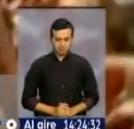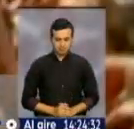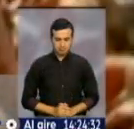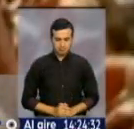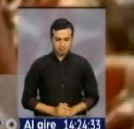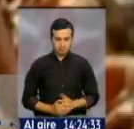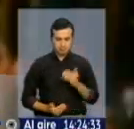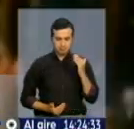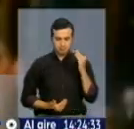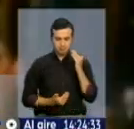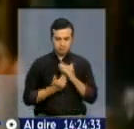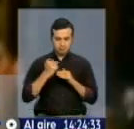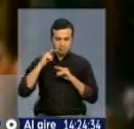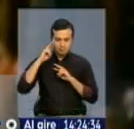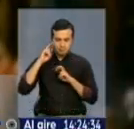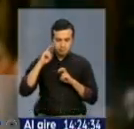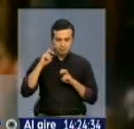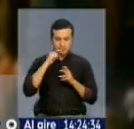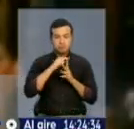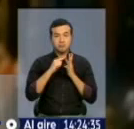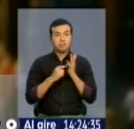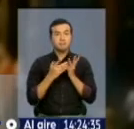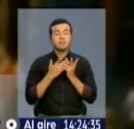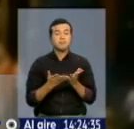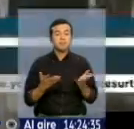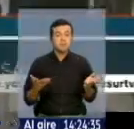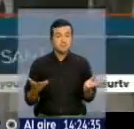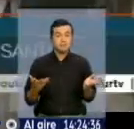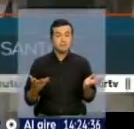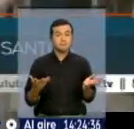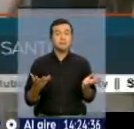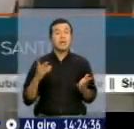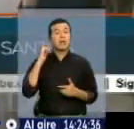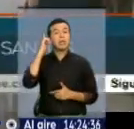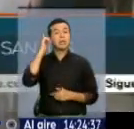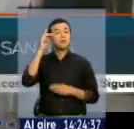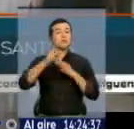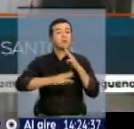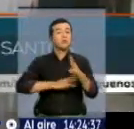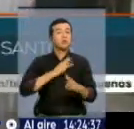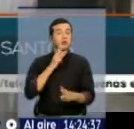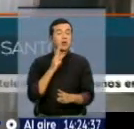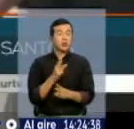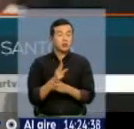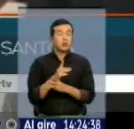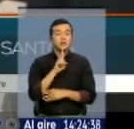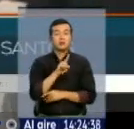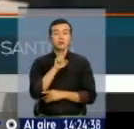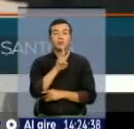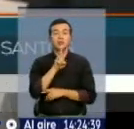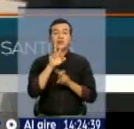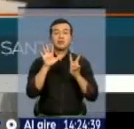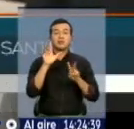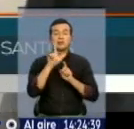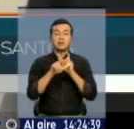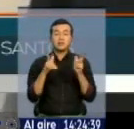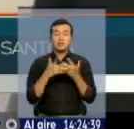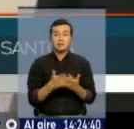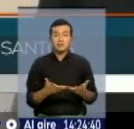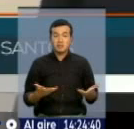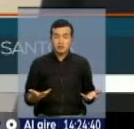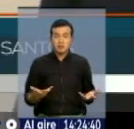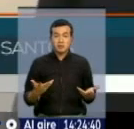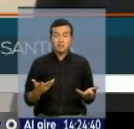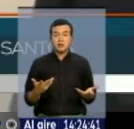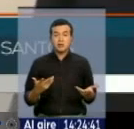Una nueva investigación periodística sobre paraísos fiscales vinculó a varios líderes mundiales. Entre los 127 implicados se destacan